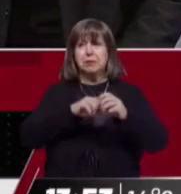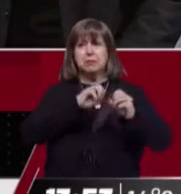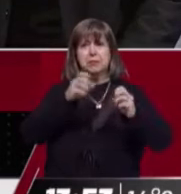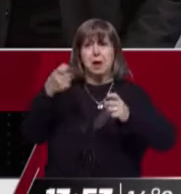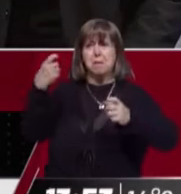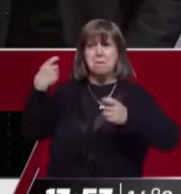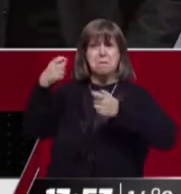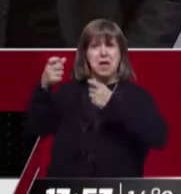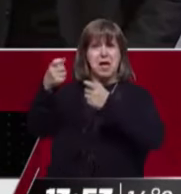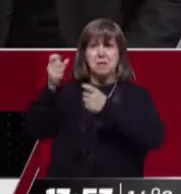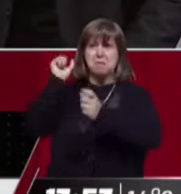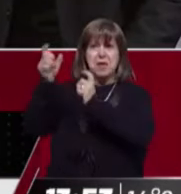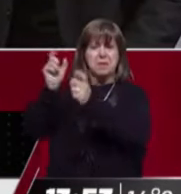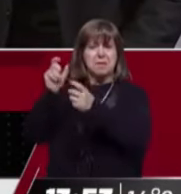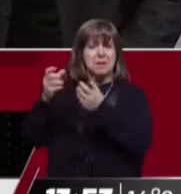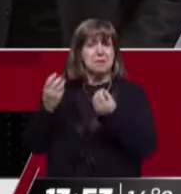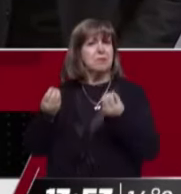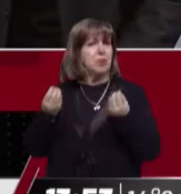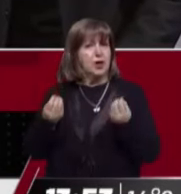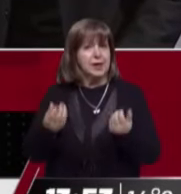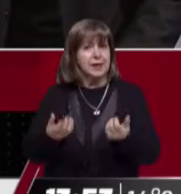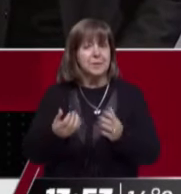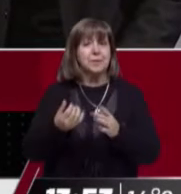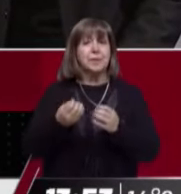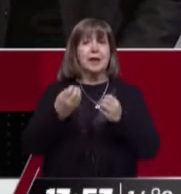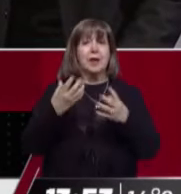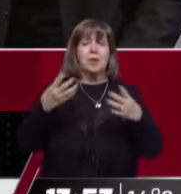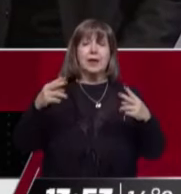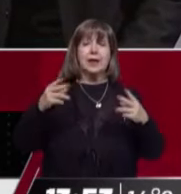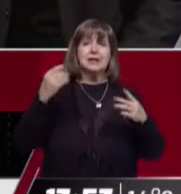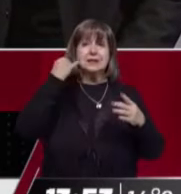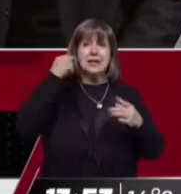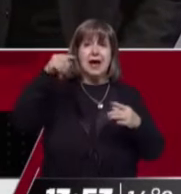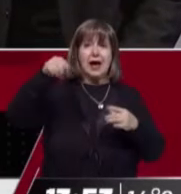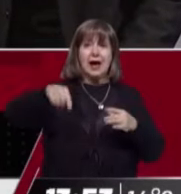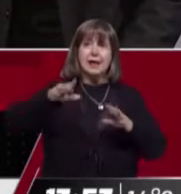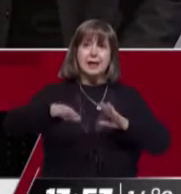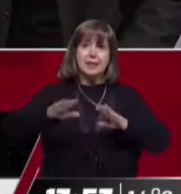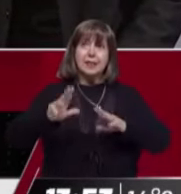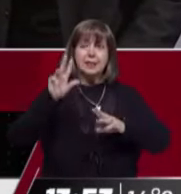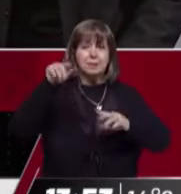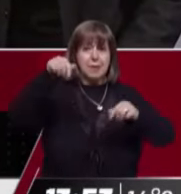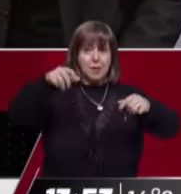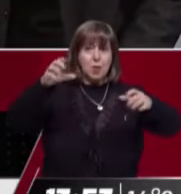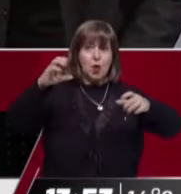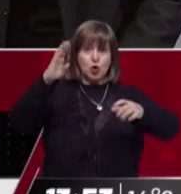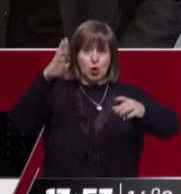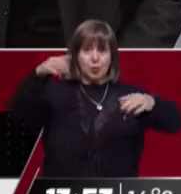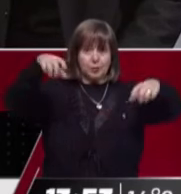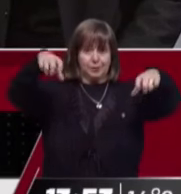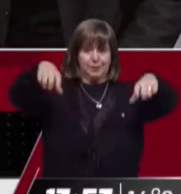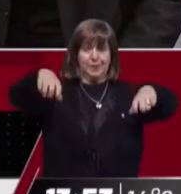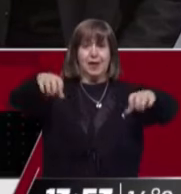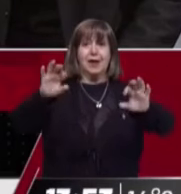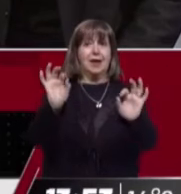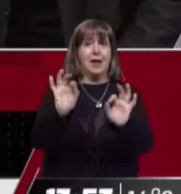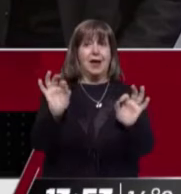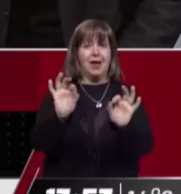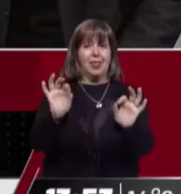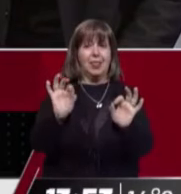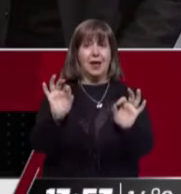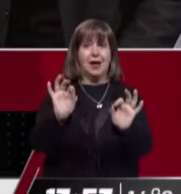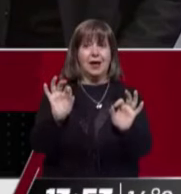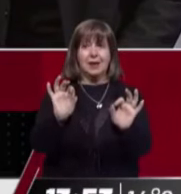tanto al encuentro deportivo. ¿Por qué? Porque en el encuentro deportivo no se dieron estos desmanes y esta situación de violencia como se dio en el